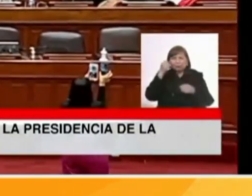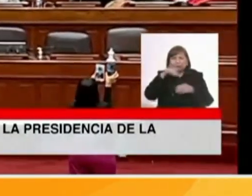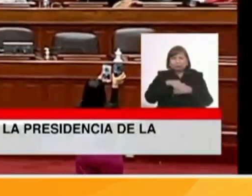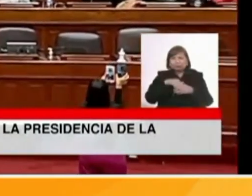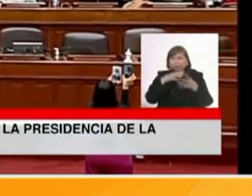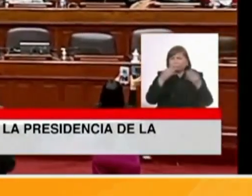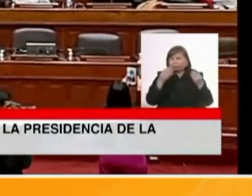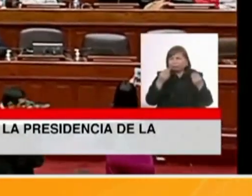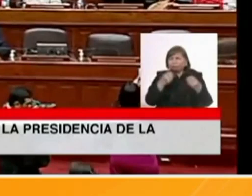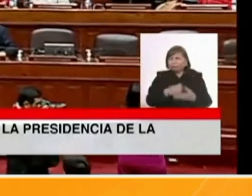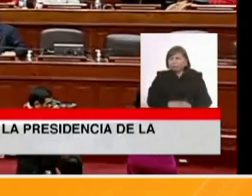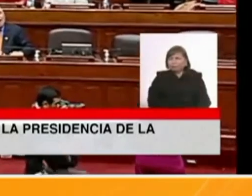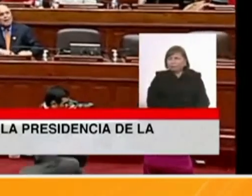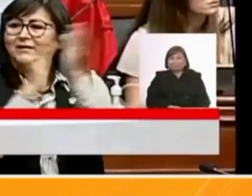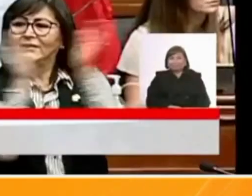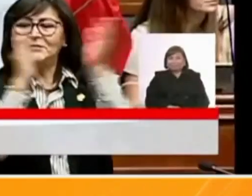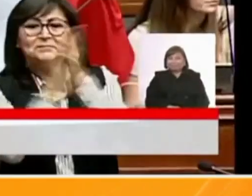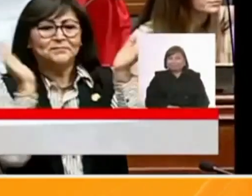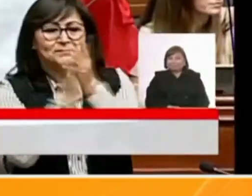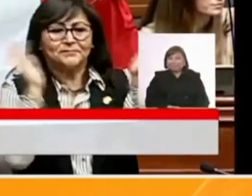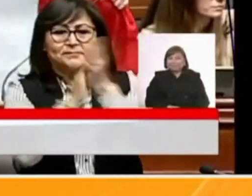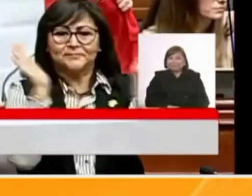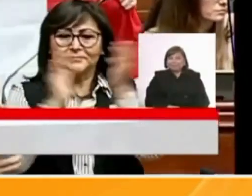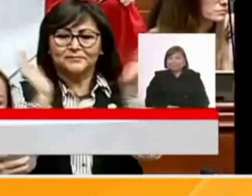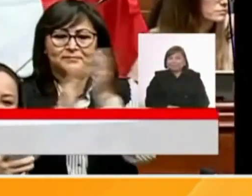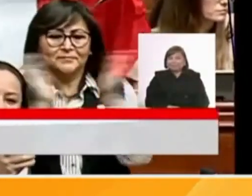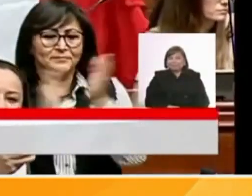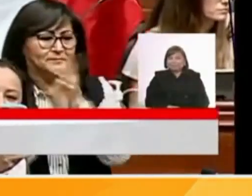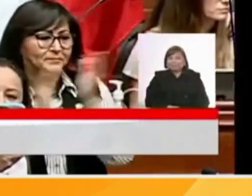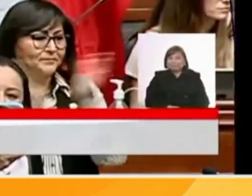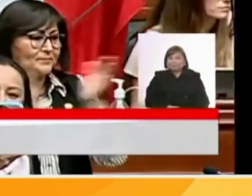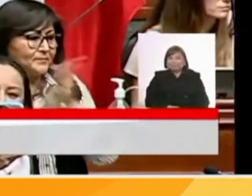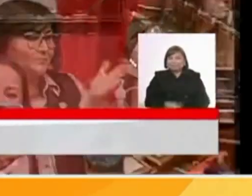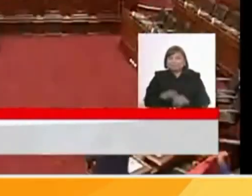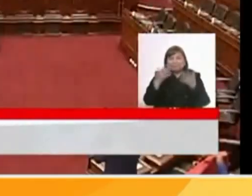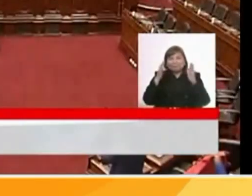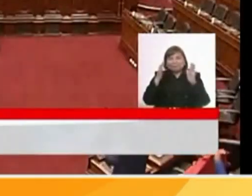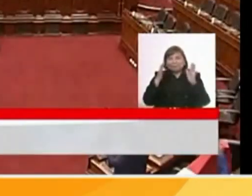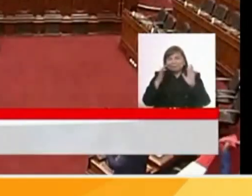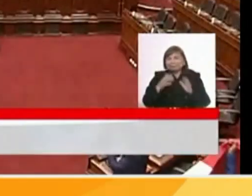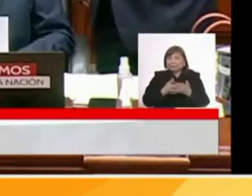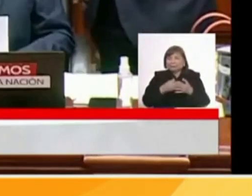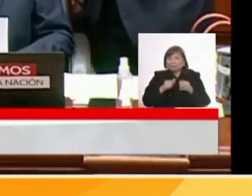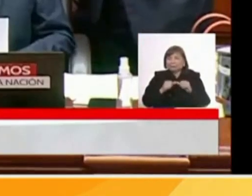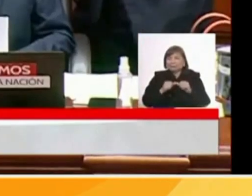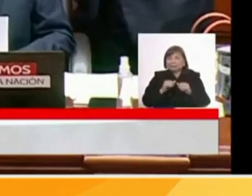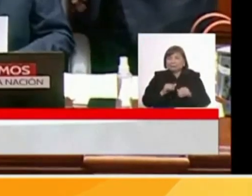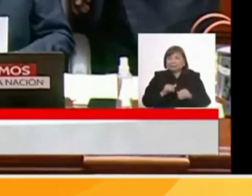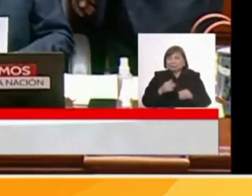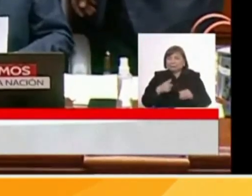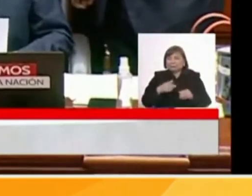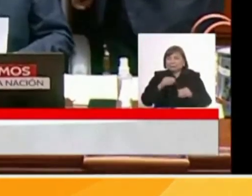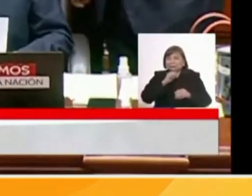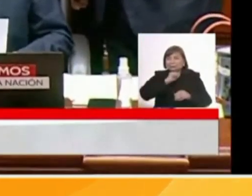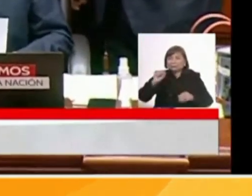producir reformas entre ellas reformas que pongan le den alguna estabilidad a un gobernante porque no puede ser que